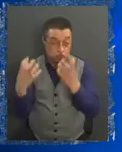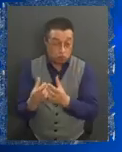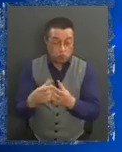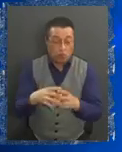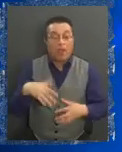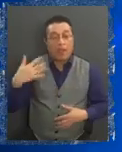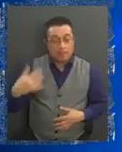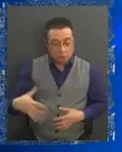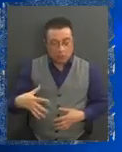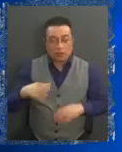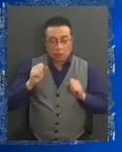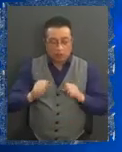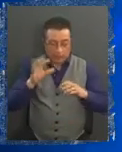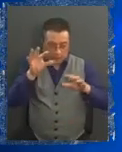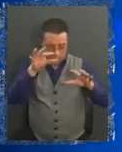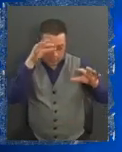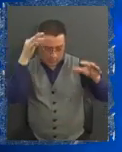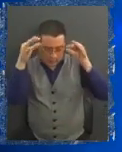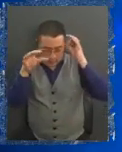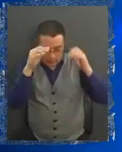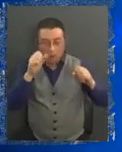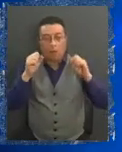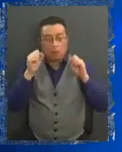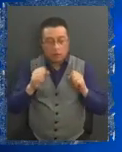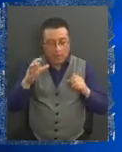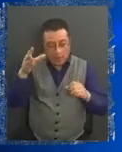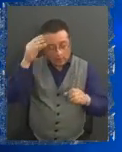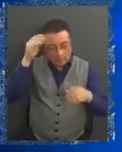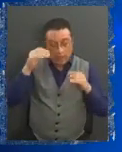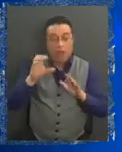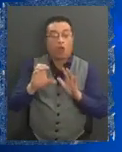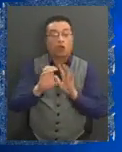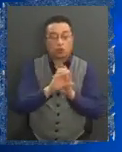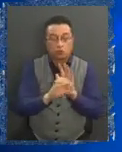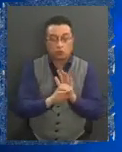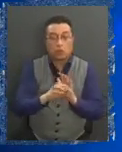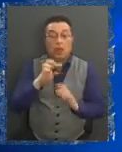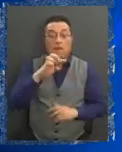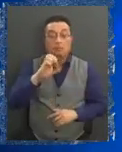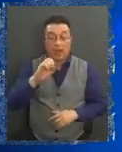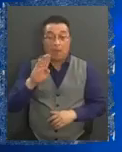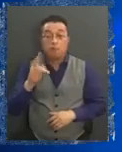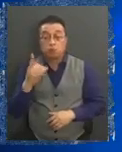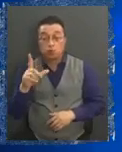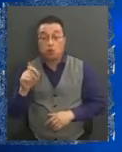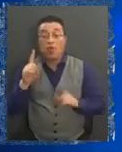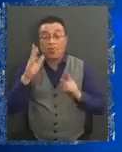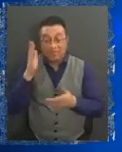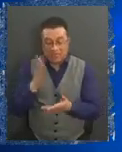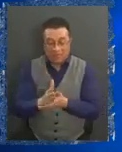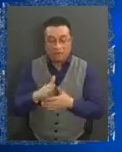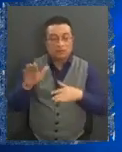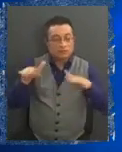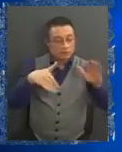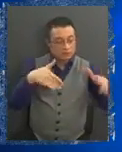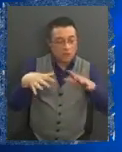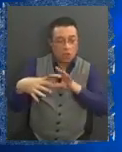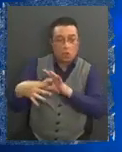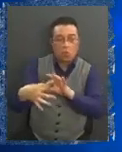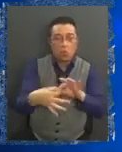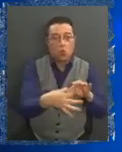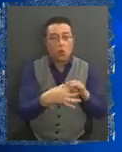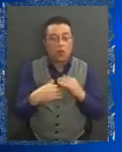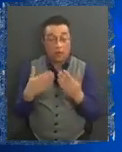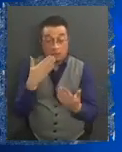ayudan a interpretar, ayudan a entender la constitución. El preámbulo tiene que ser un llamado de unidad y por esa razón discutir si